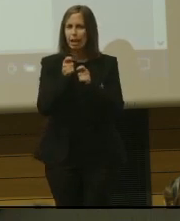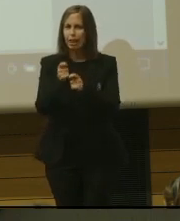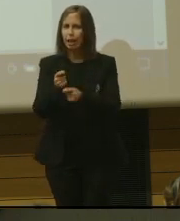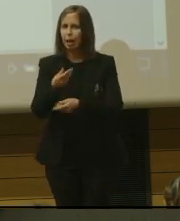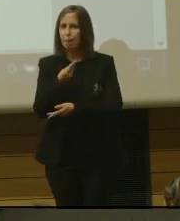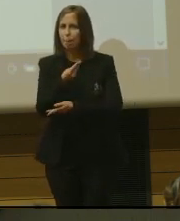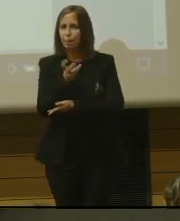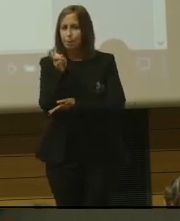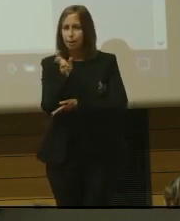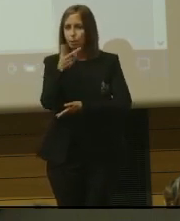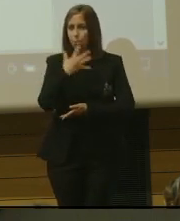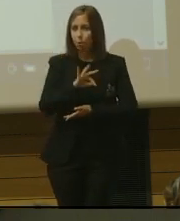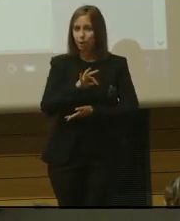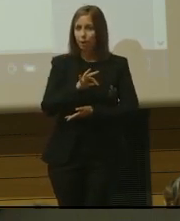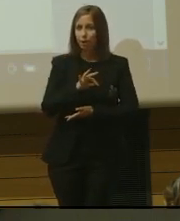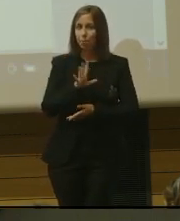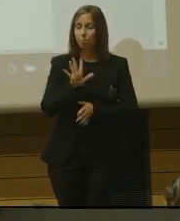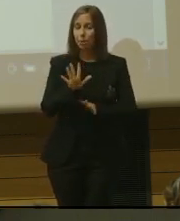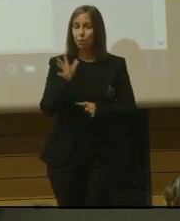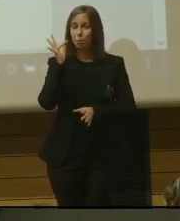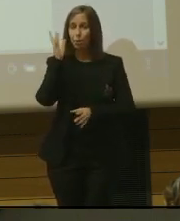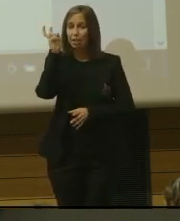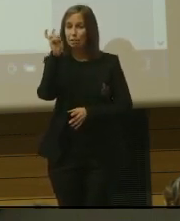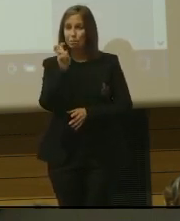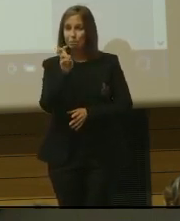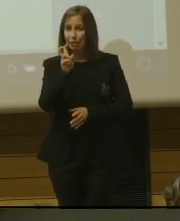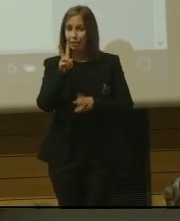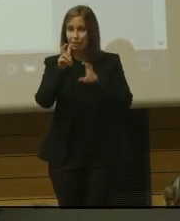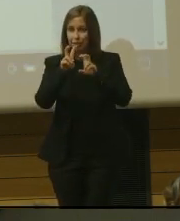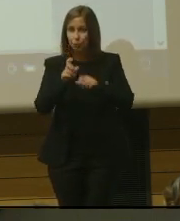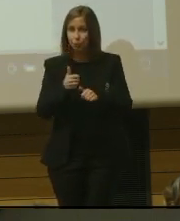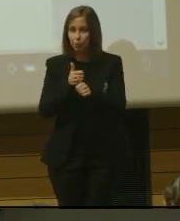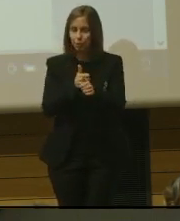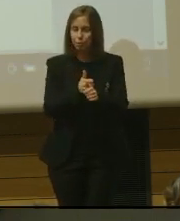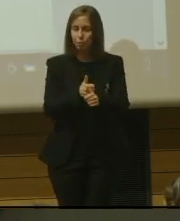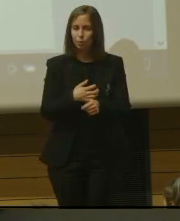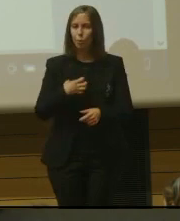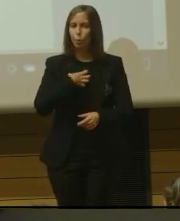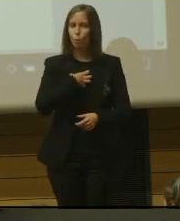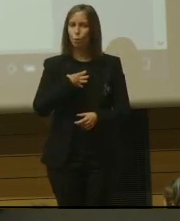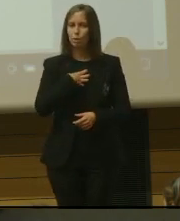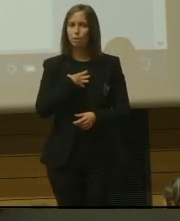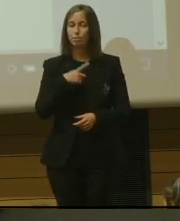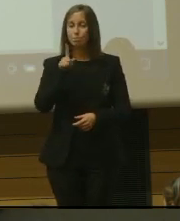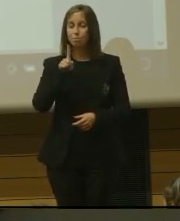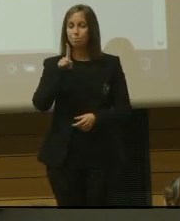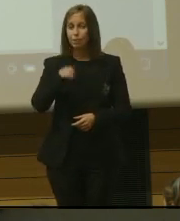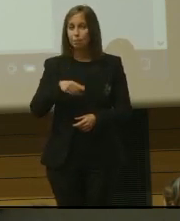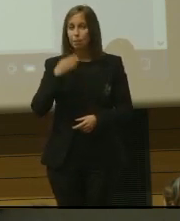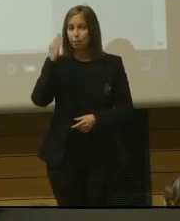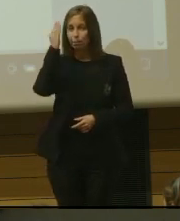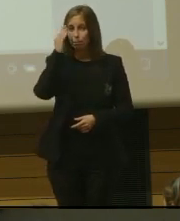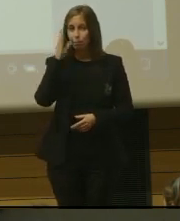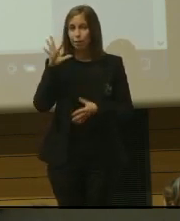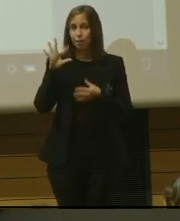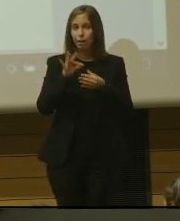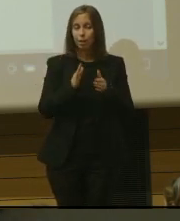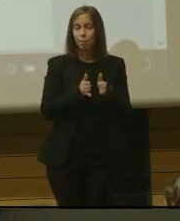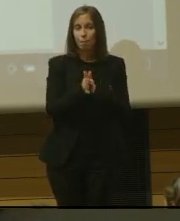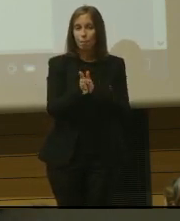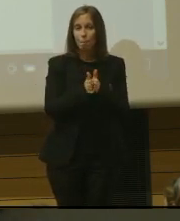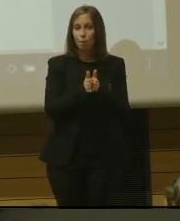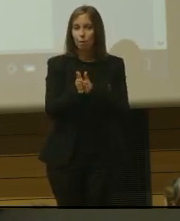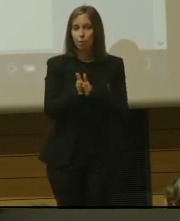puede venir y aún así nos cuesta mucho que vengan. Y yo creo que tiene que ver también con una cuestión pues motivacional, ¿no? También me